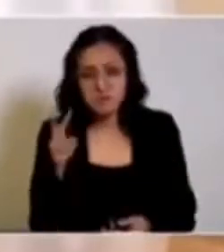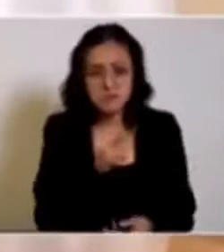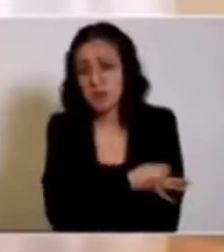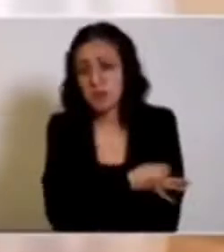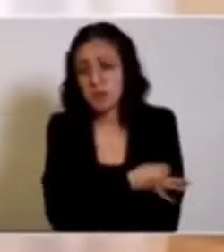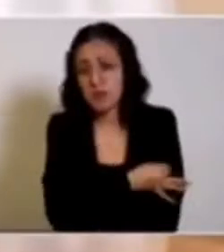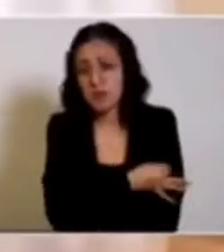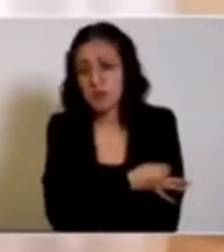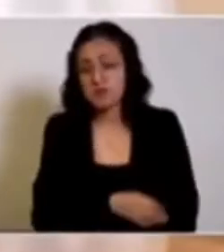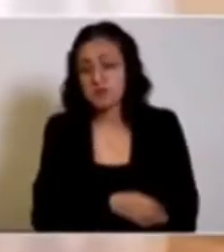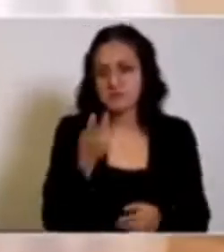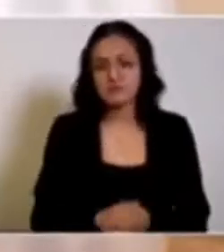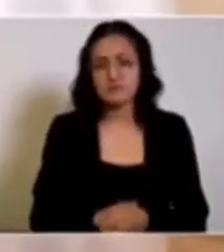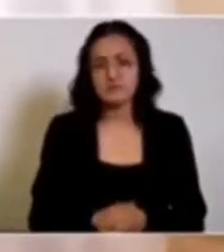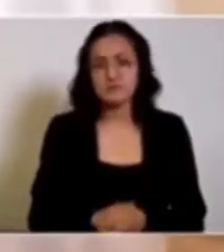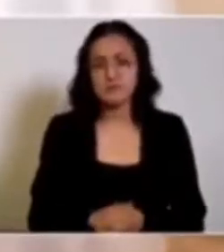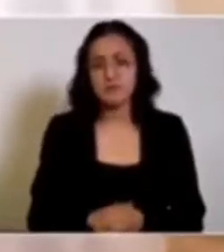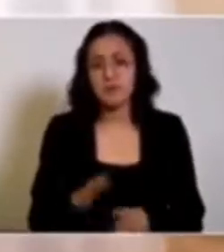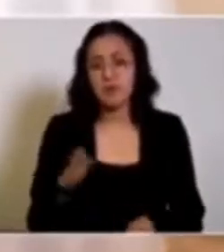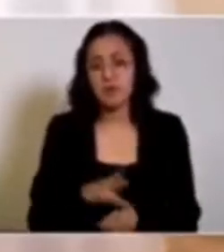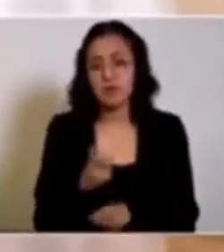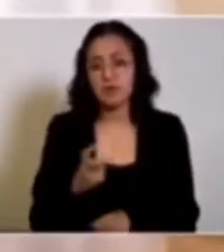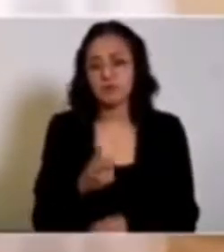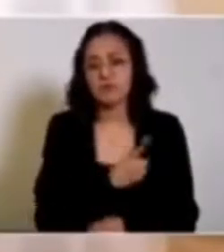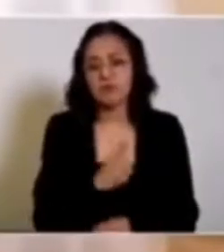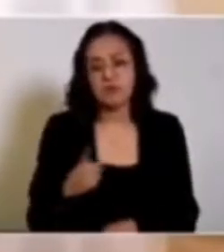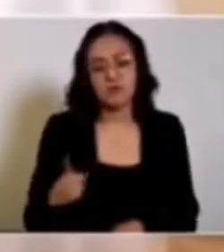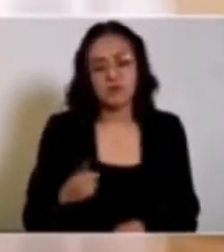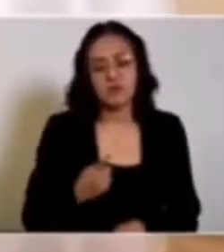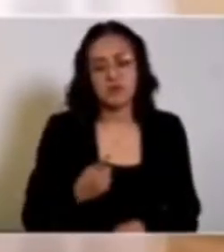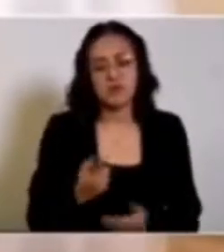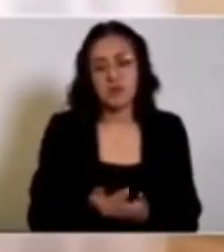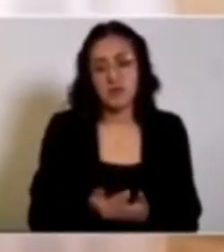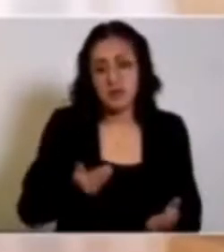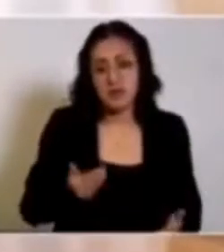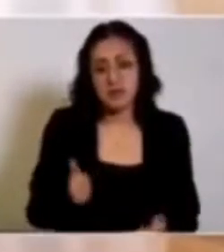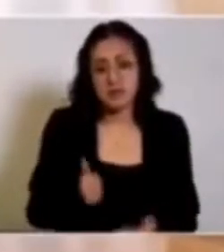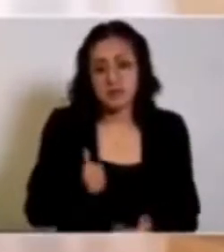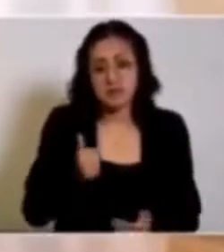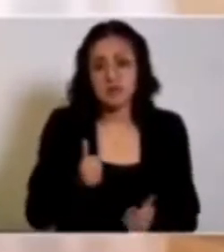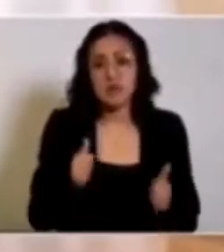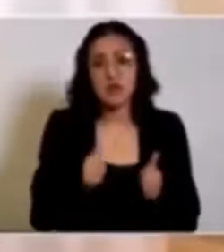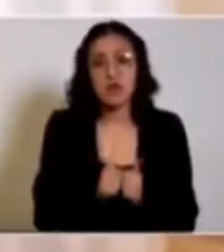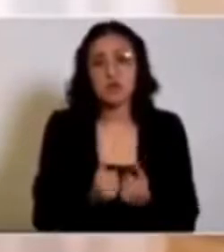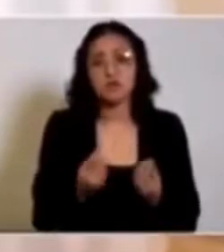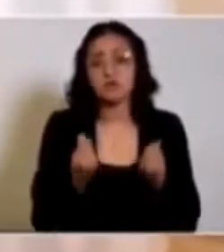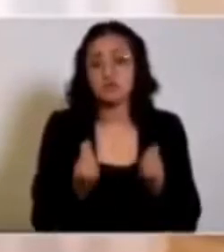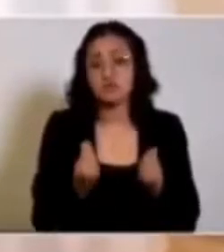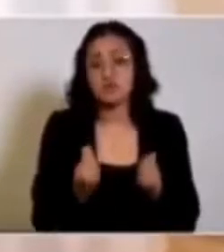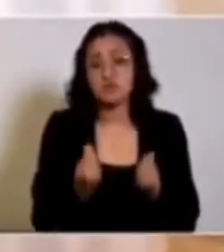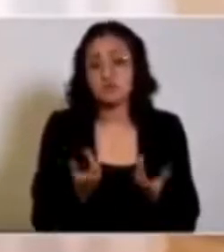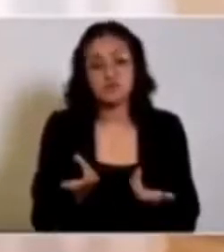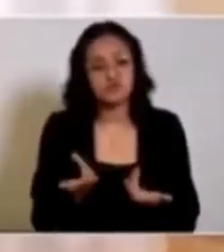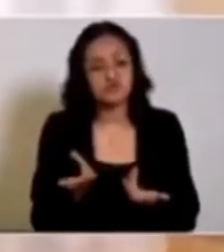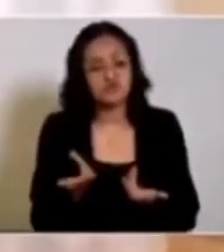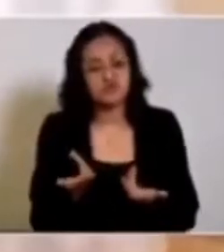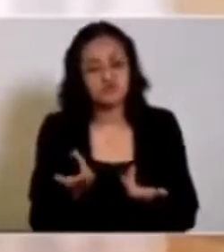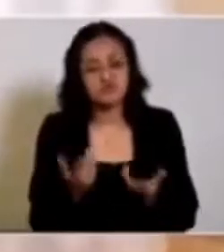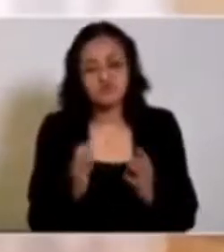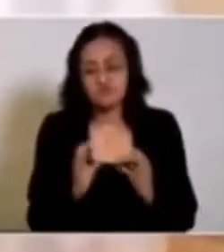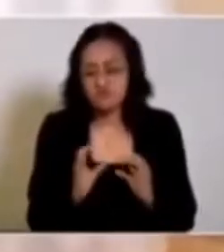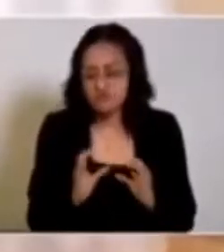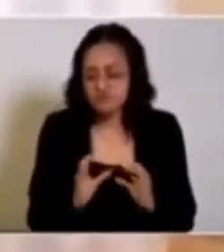la enorme dificultad para ello por eso debemos de actuar con mucha prudencia